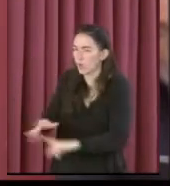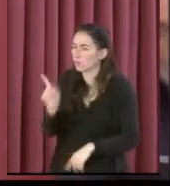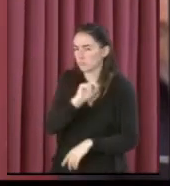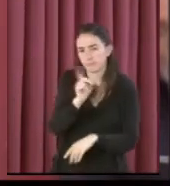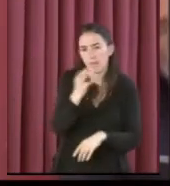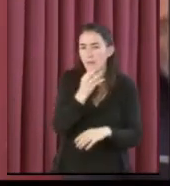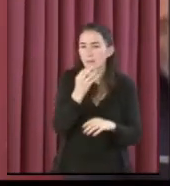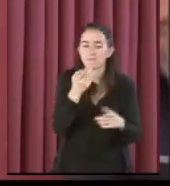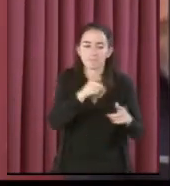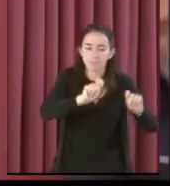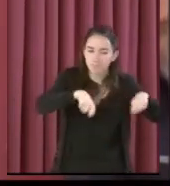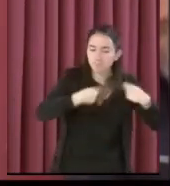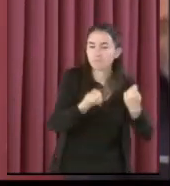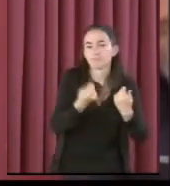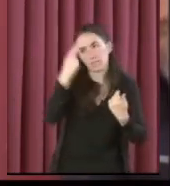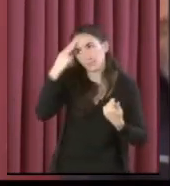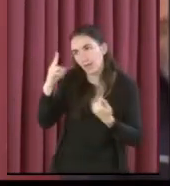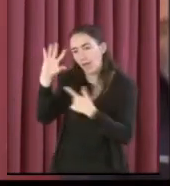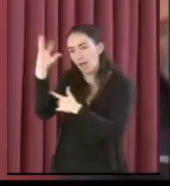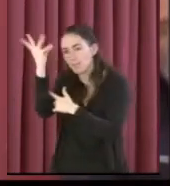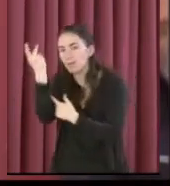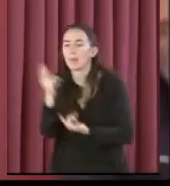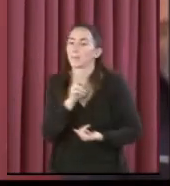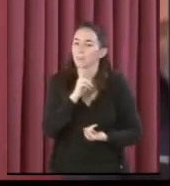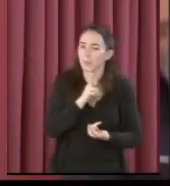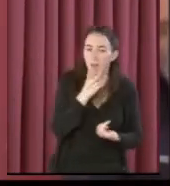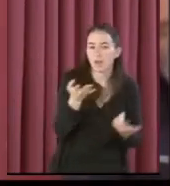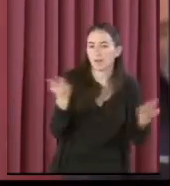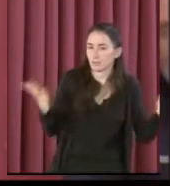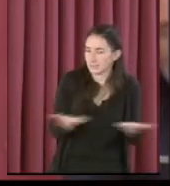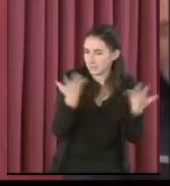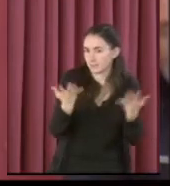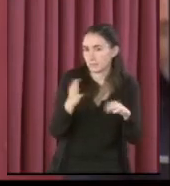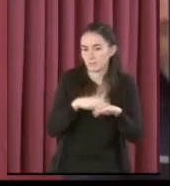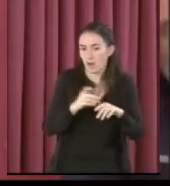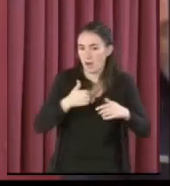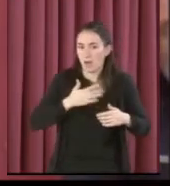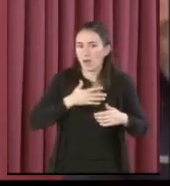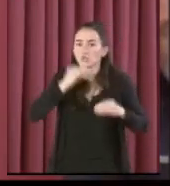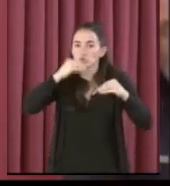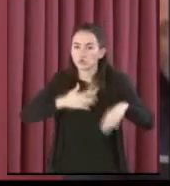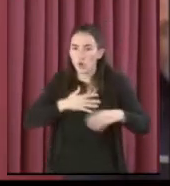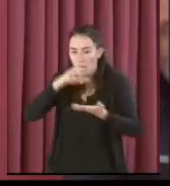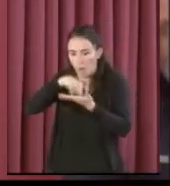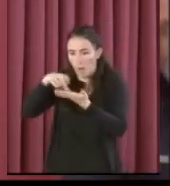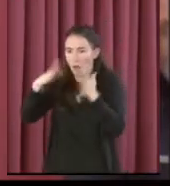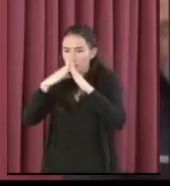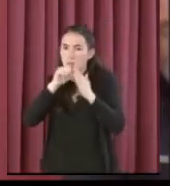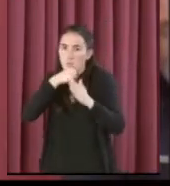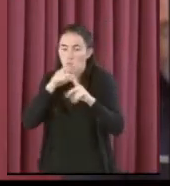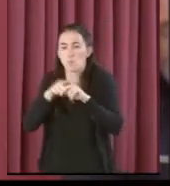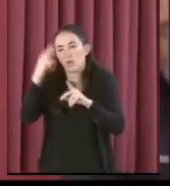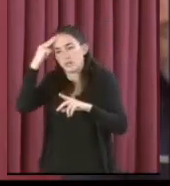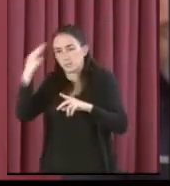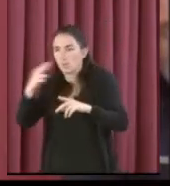un urbanismo amable y verde, fomentando el conocimiento del medio ambiente, de nuestra historia y de nuestro patrimonio, y hablando mucho